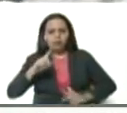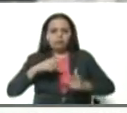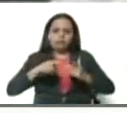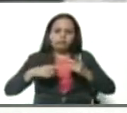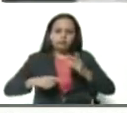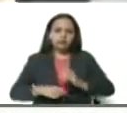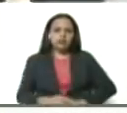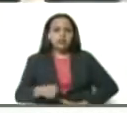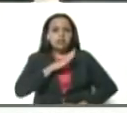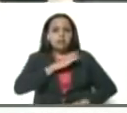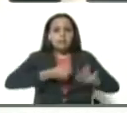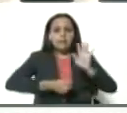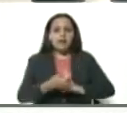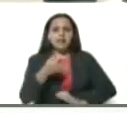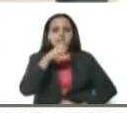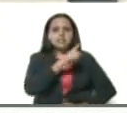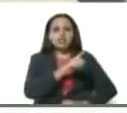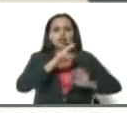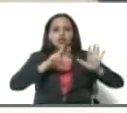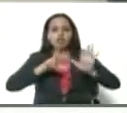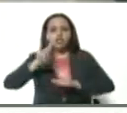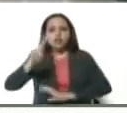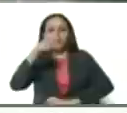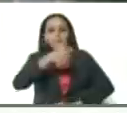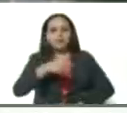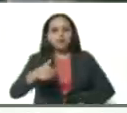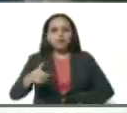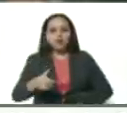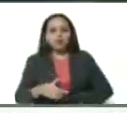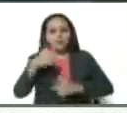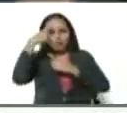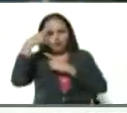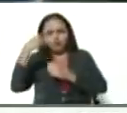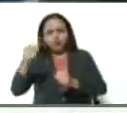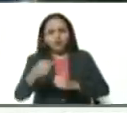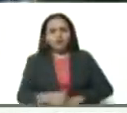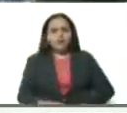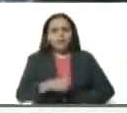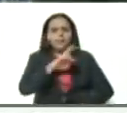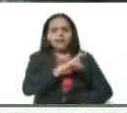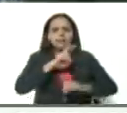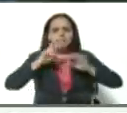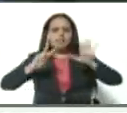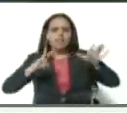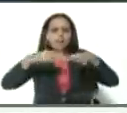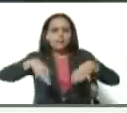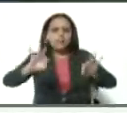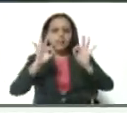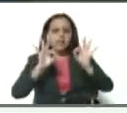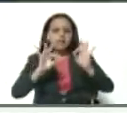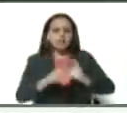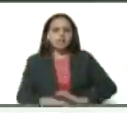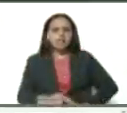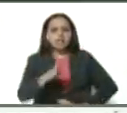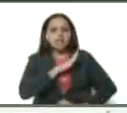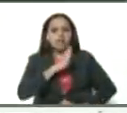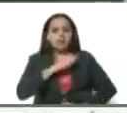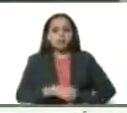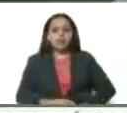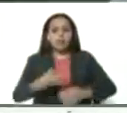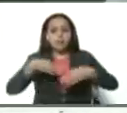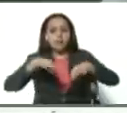Contamos con más de 181 personal calificado, 27 especialistas. Tenemos especialidades